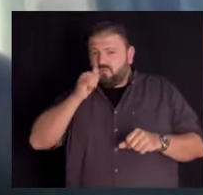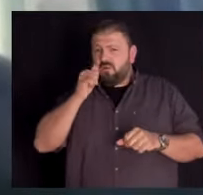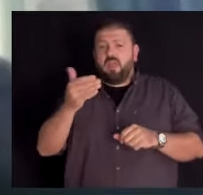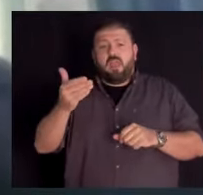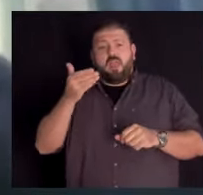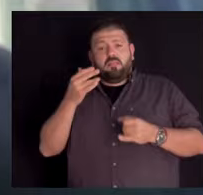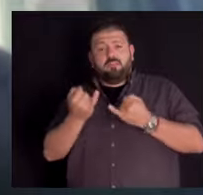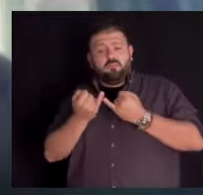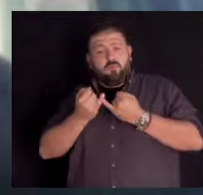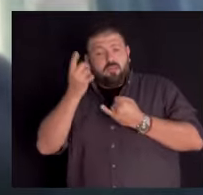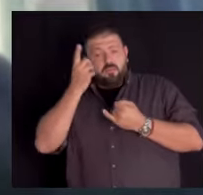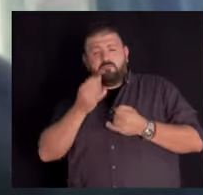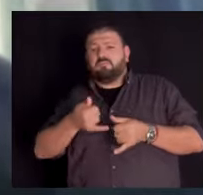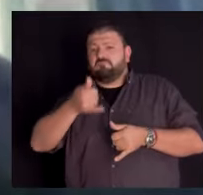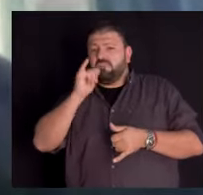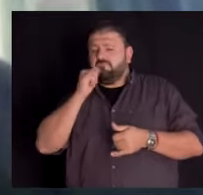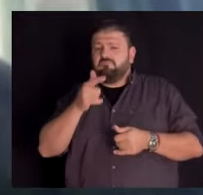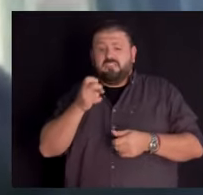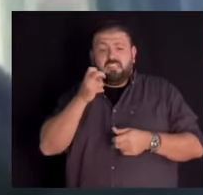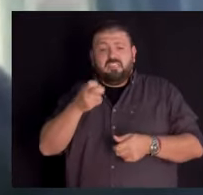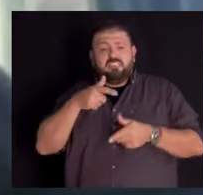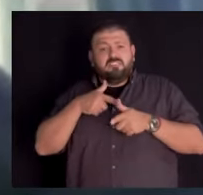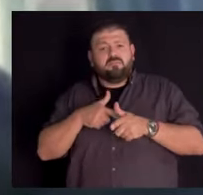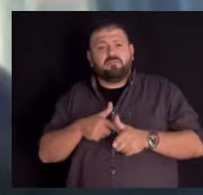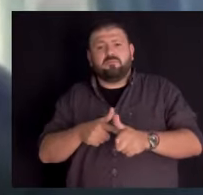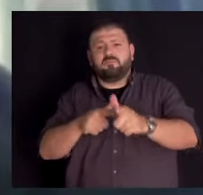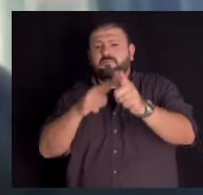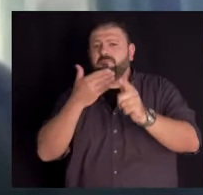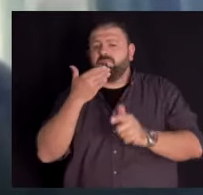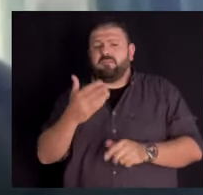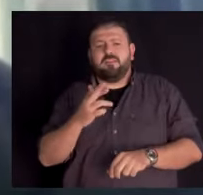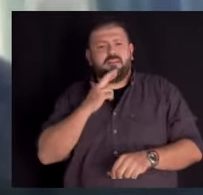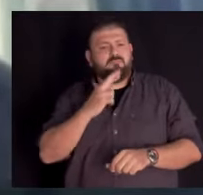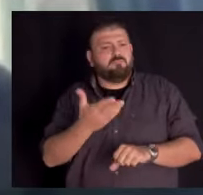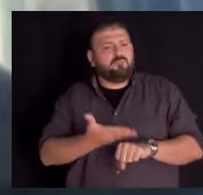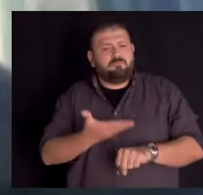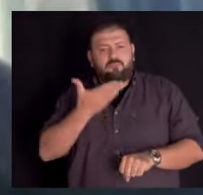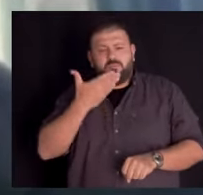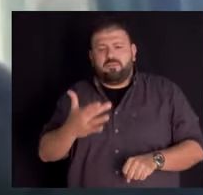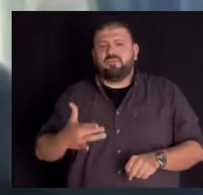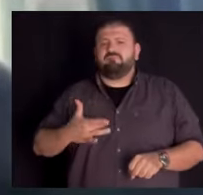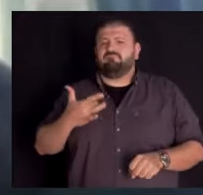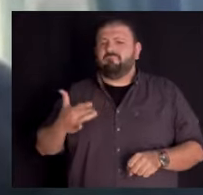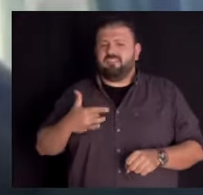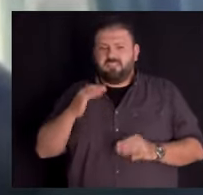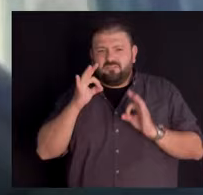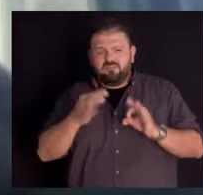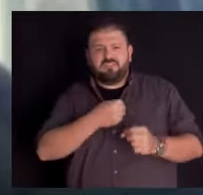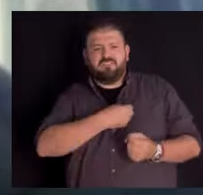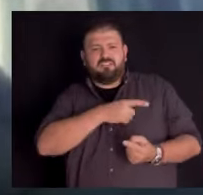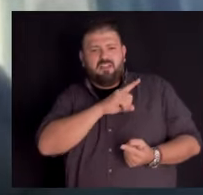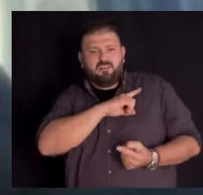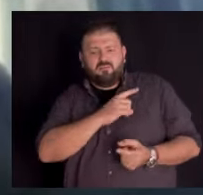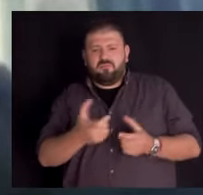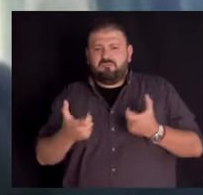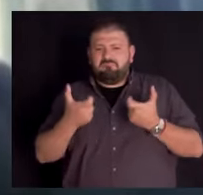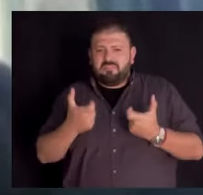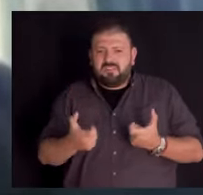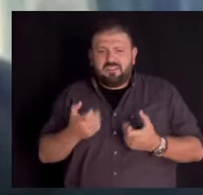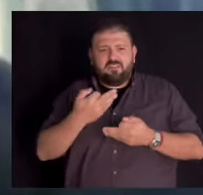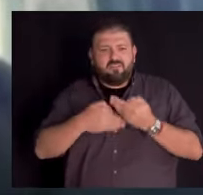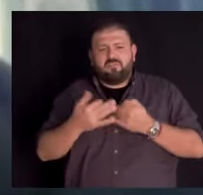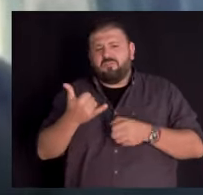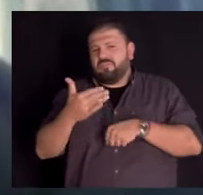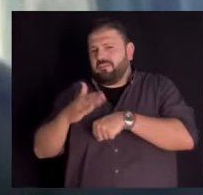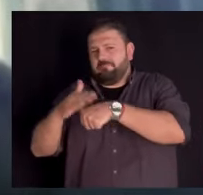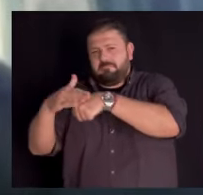eso nos ha llevado, bueno, pues a que hemos tenido grandes resultados en la salud, en la economía, con la familia y demás. Y hablando del